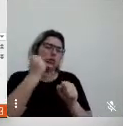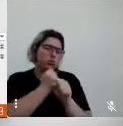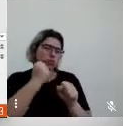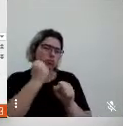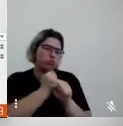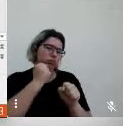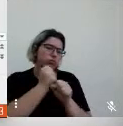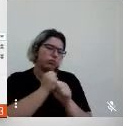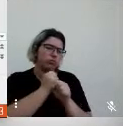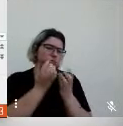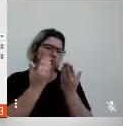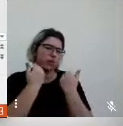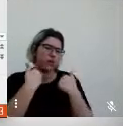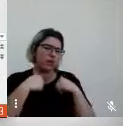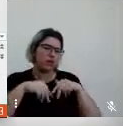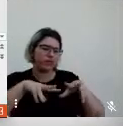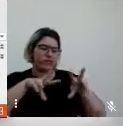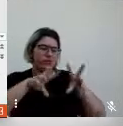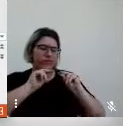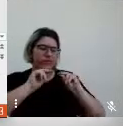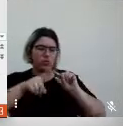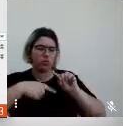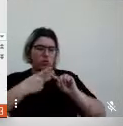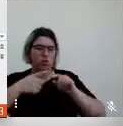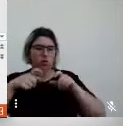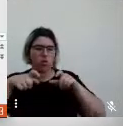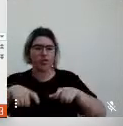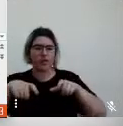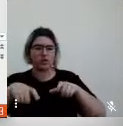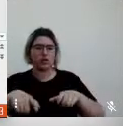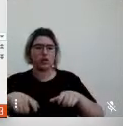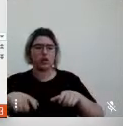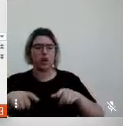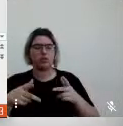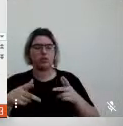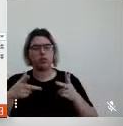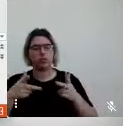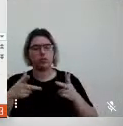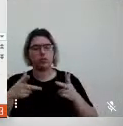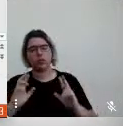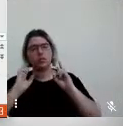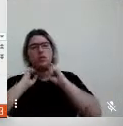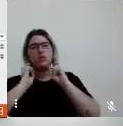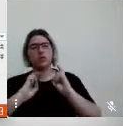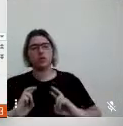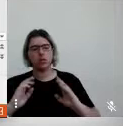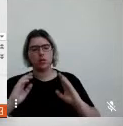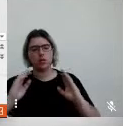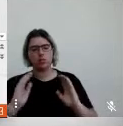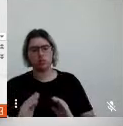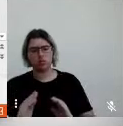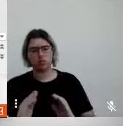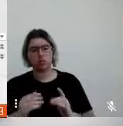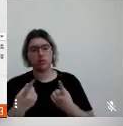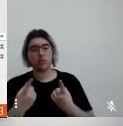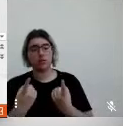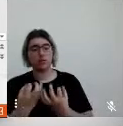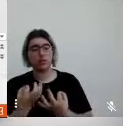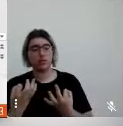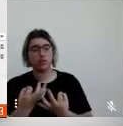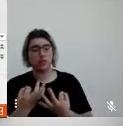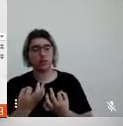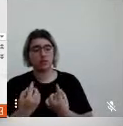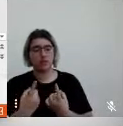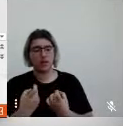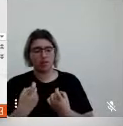para relajarnos, está disminuyendo el estrés. ¿Y qué es lo que ocurre? Nuestro cuerpo empieza a demandar mucha más energía, porque los niveles